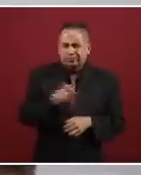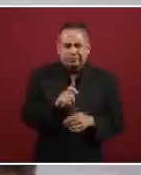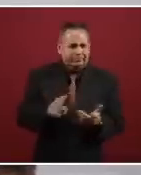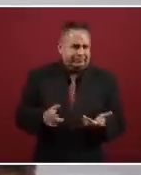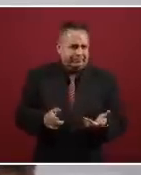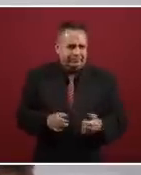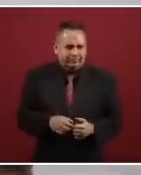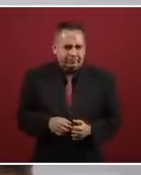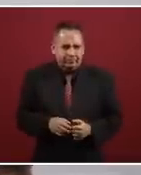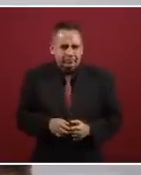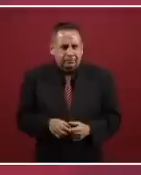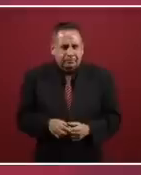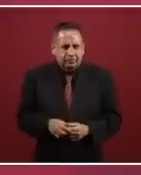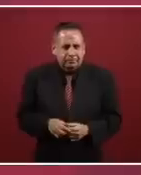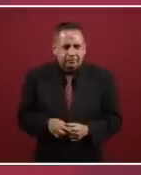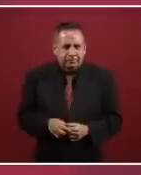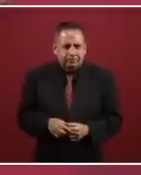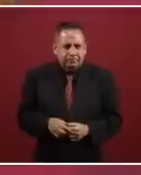¿sí?